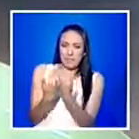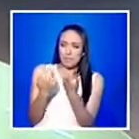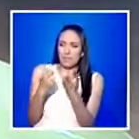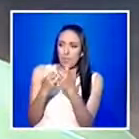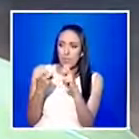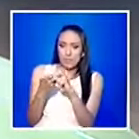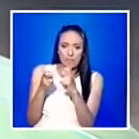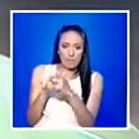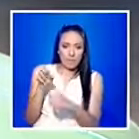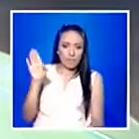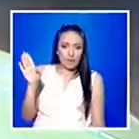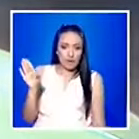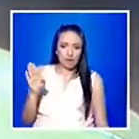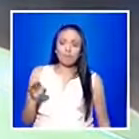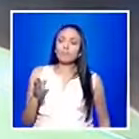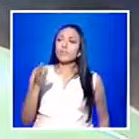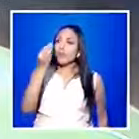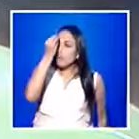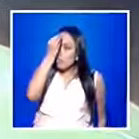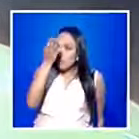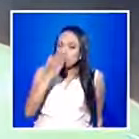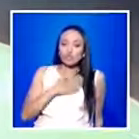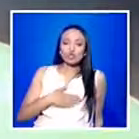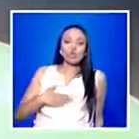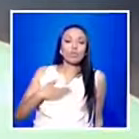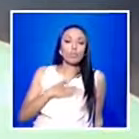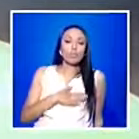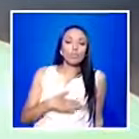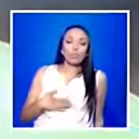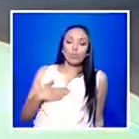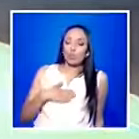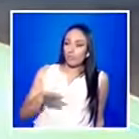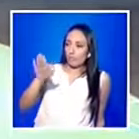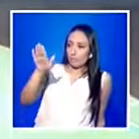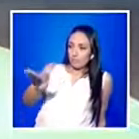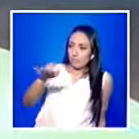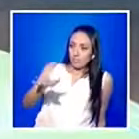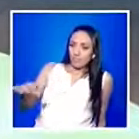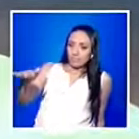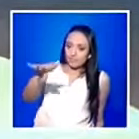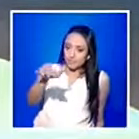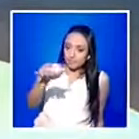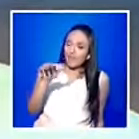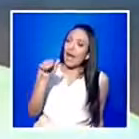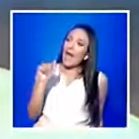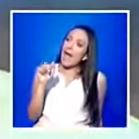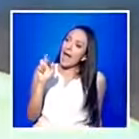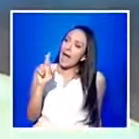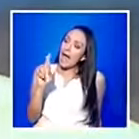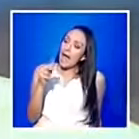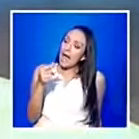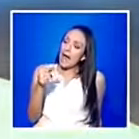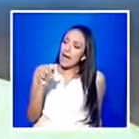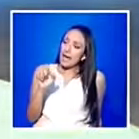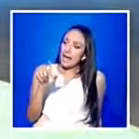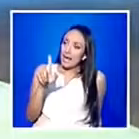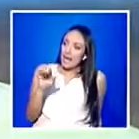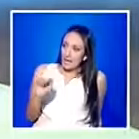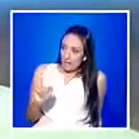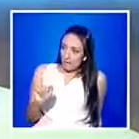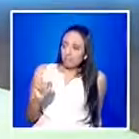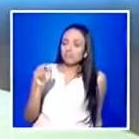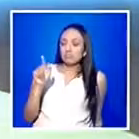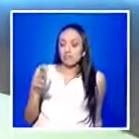está ya en la zona para informarnos en vivo desde ahí. Bueno, ahora vemos que hay muchos incendios forestales,